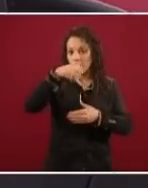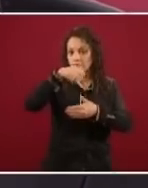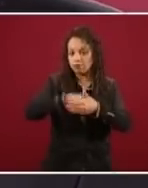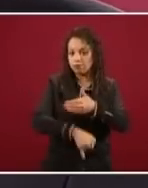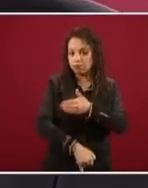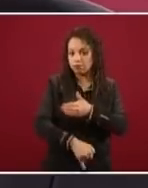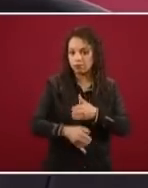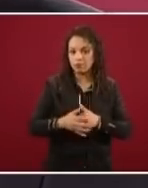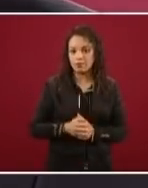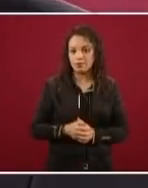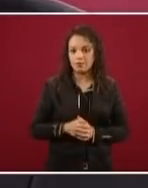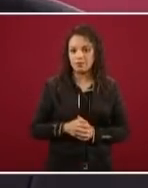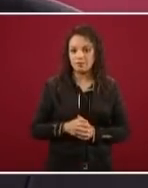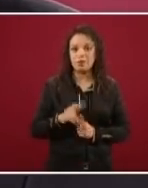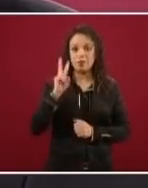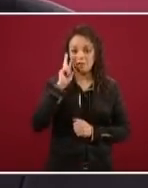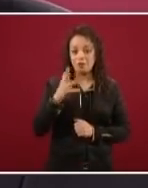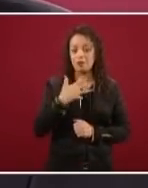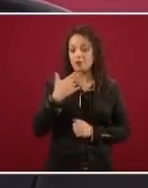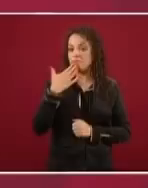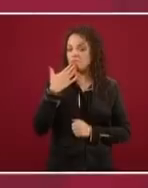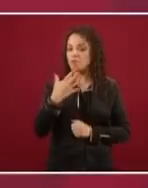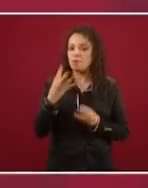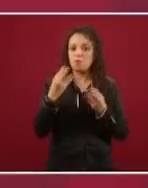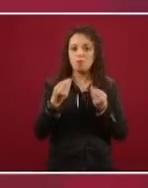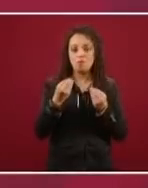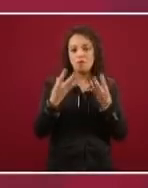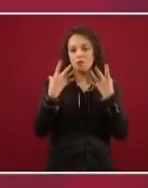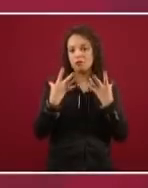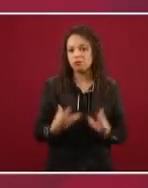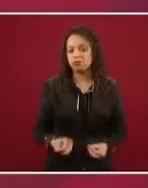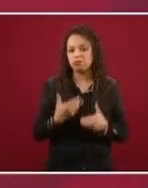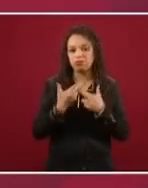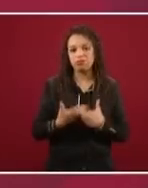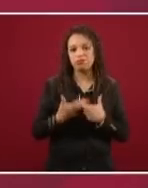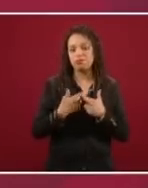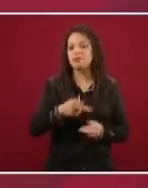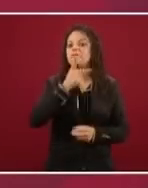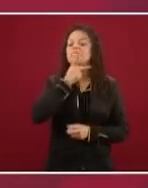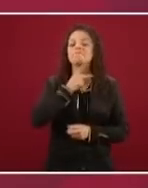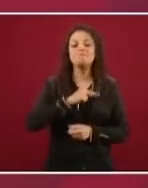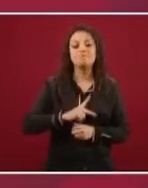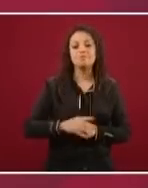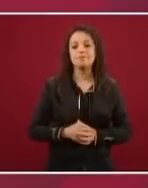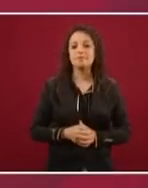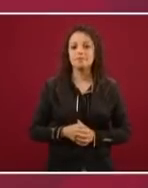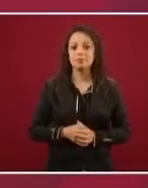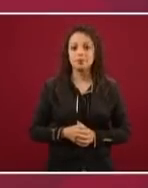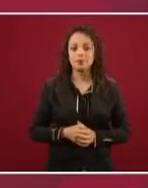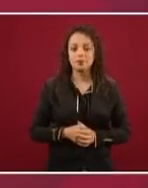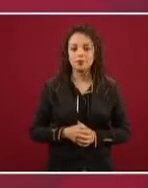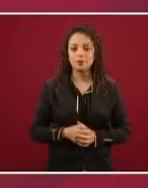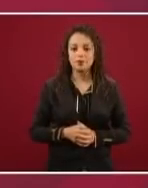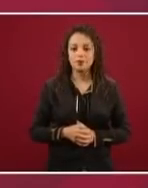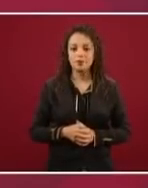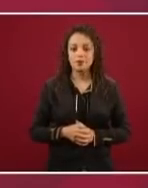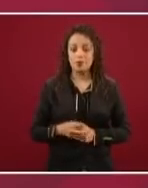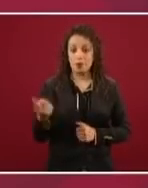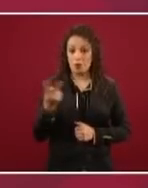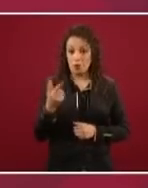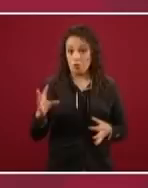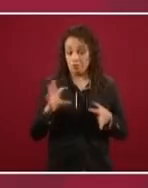mucho potencial petrolero y estas dos empresas